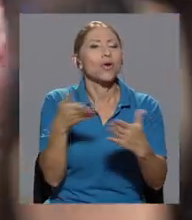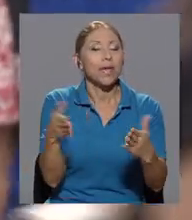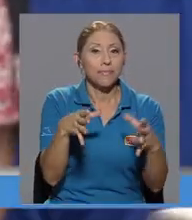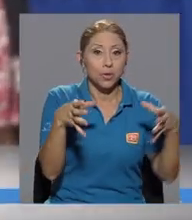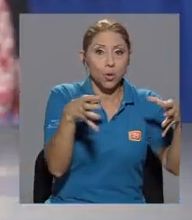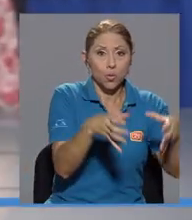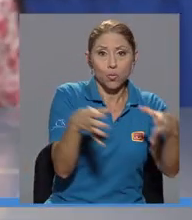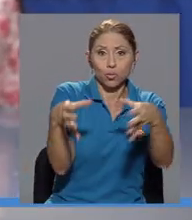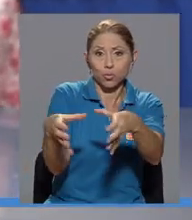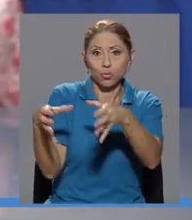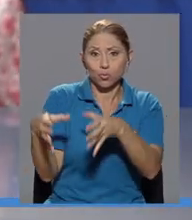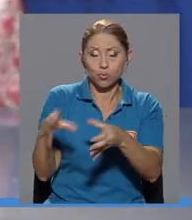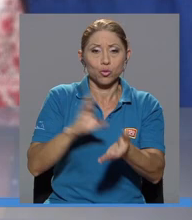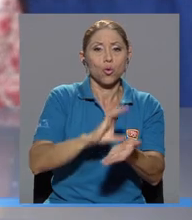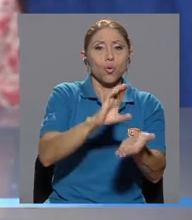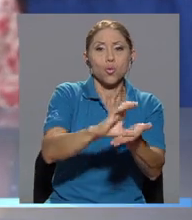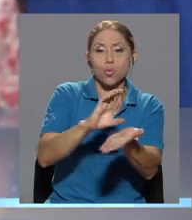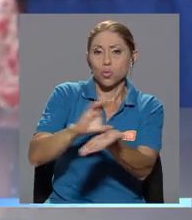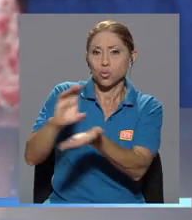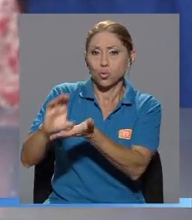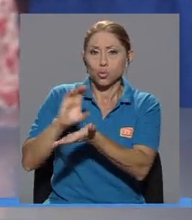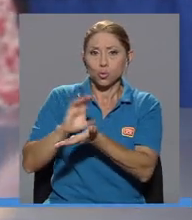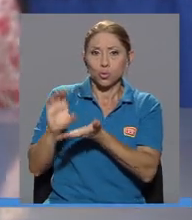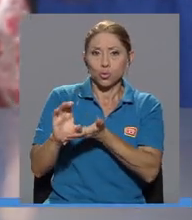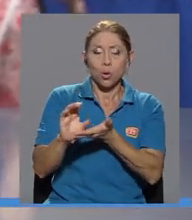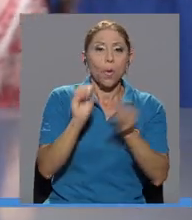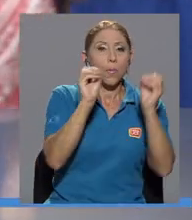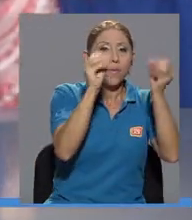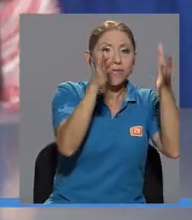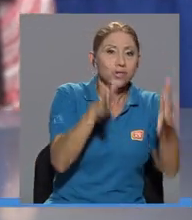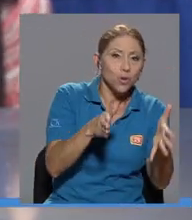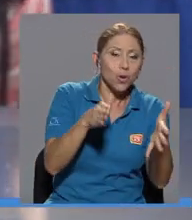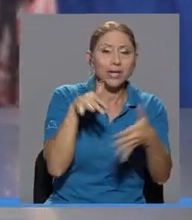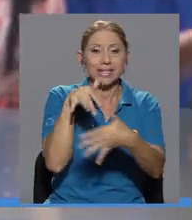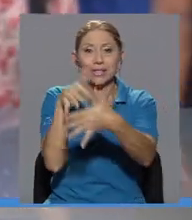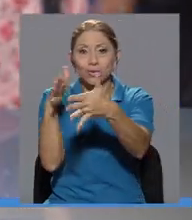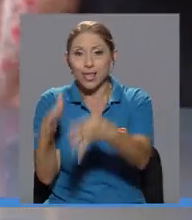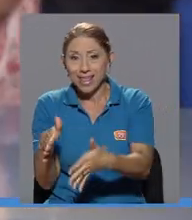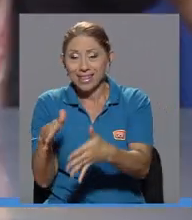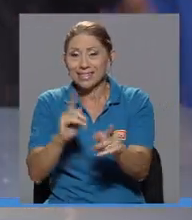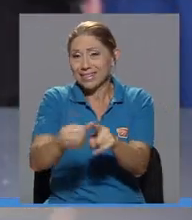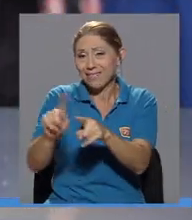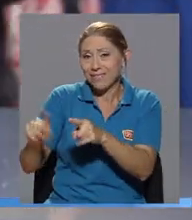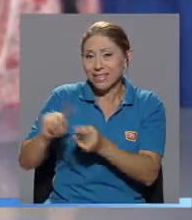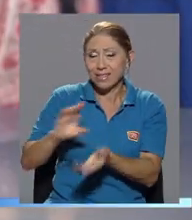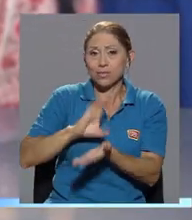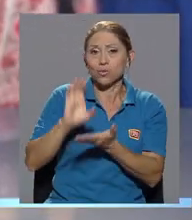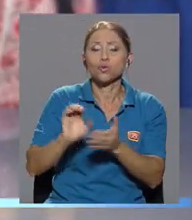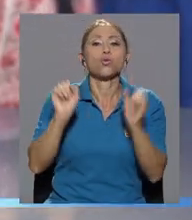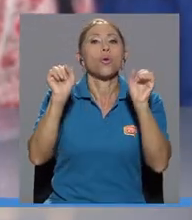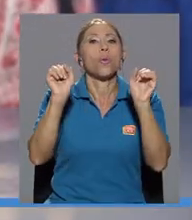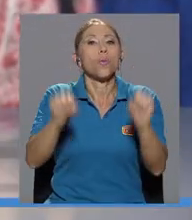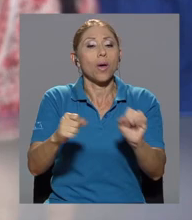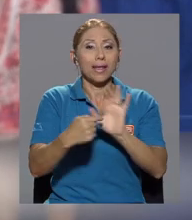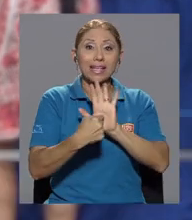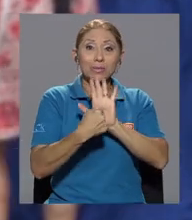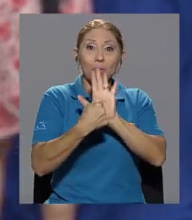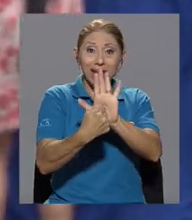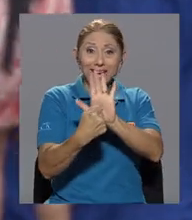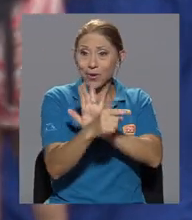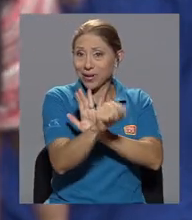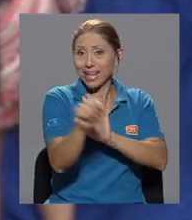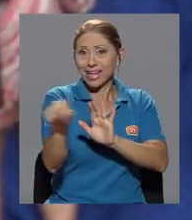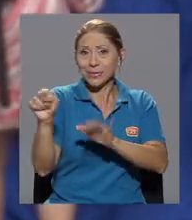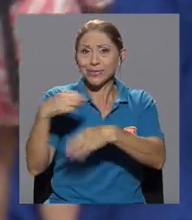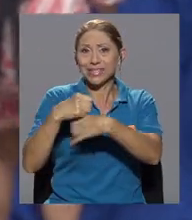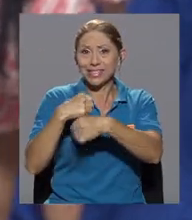cursos y los facilitadores, así como los estudiantes de los cursos de artesanías y manualidades, puedan exponer y, ¿verdad?, darnos a